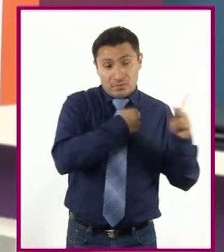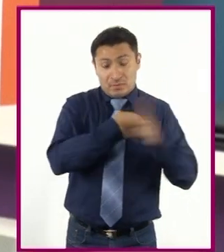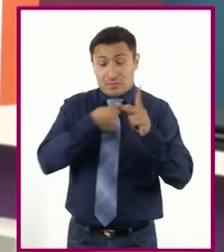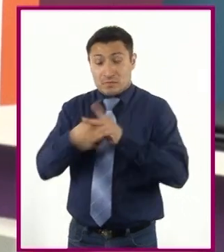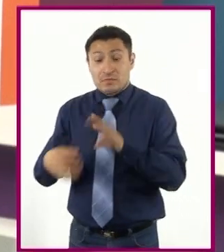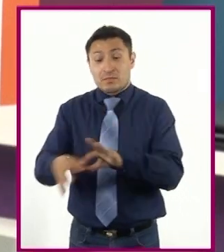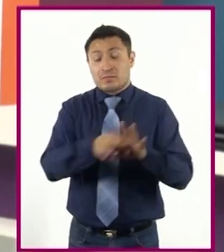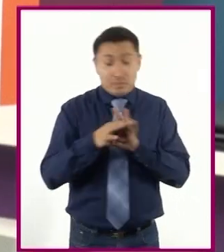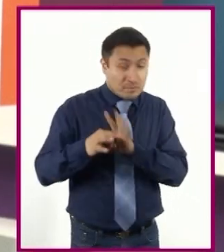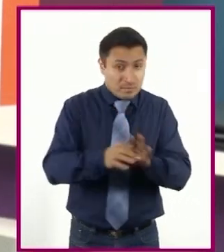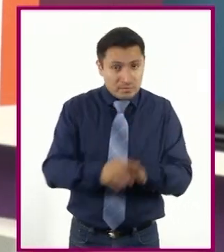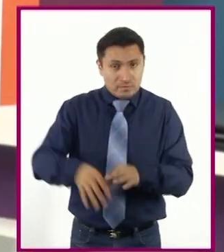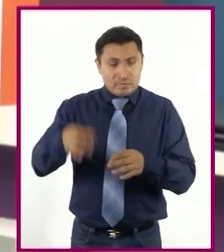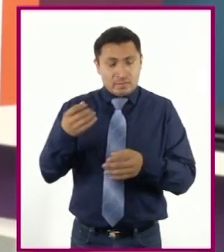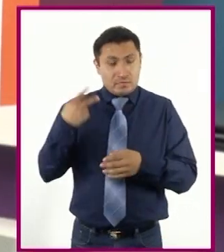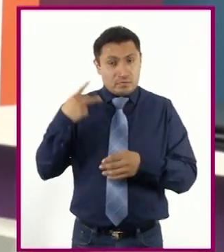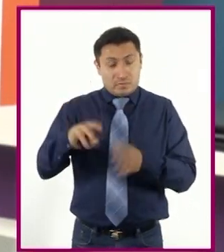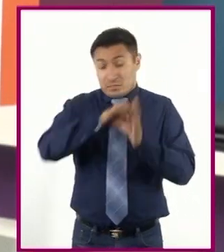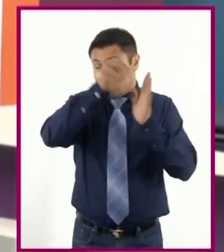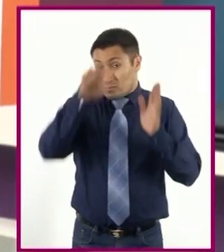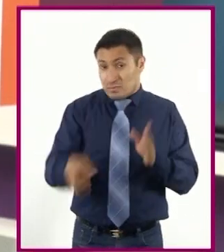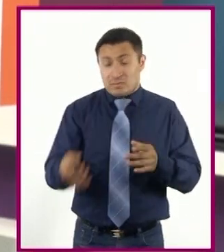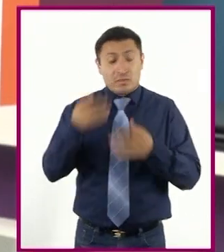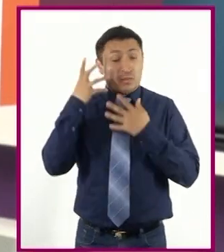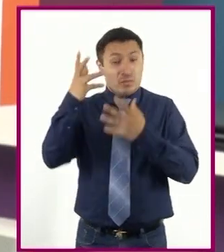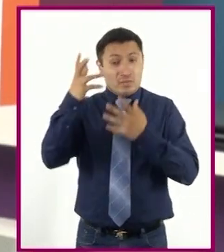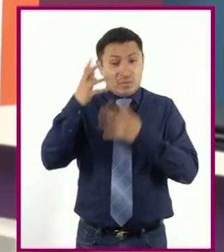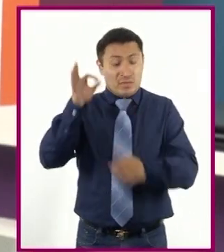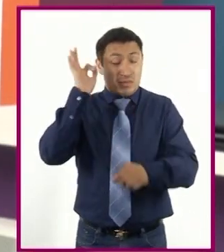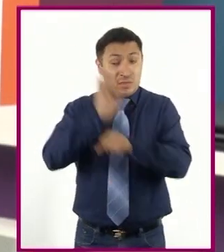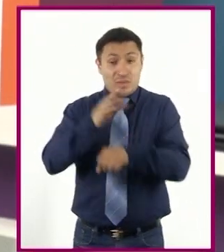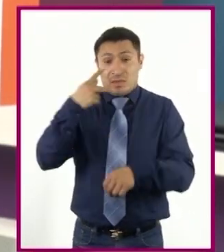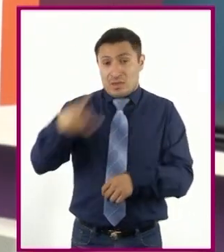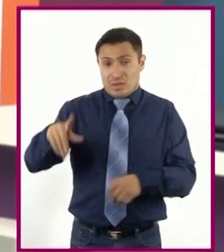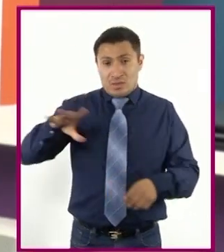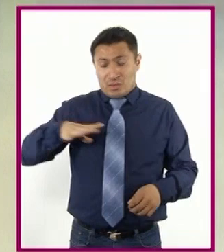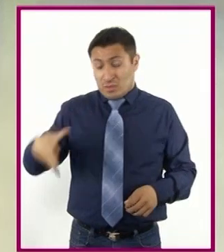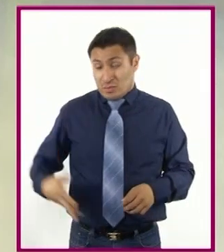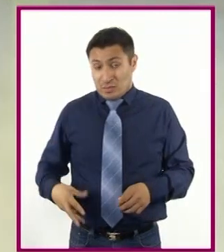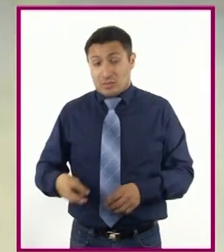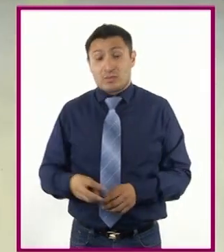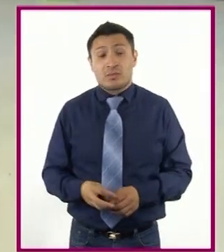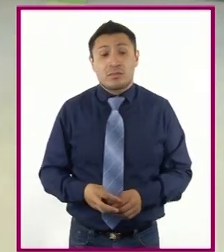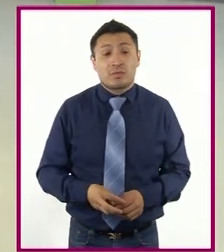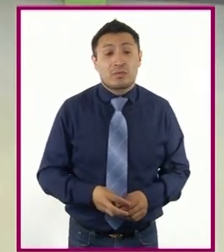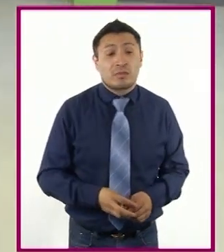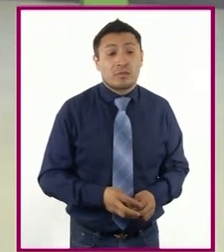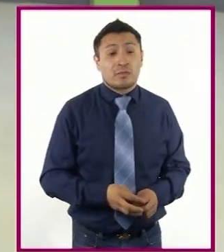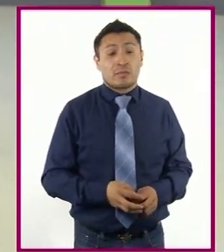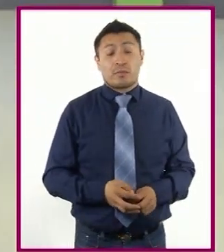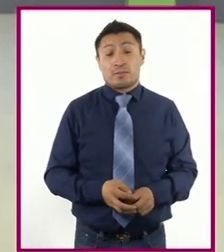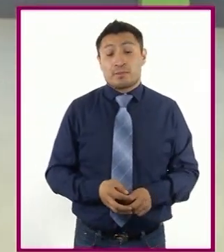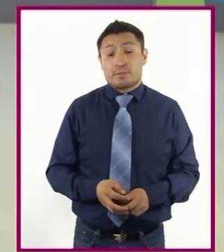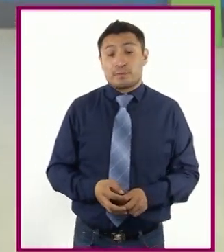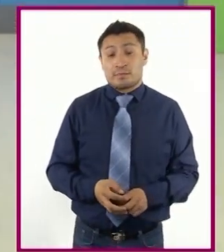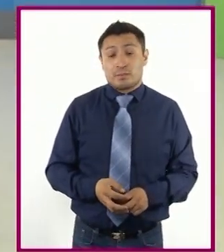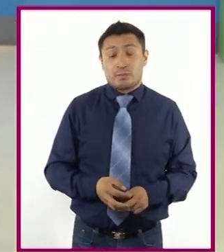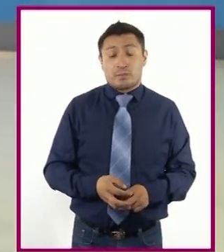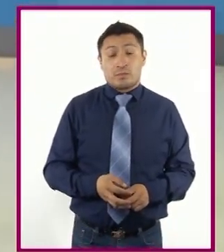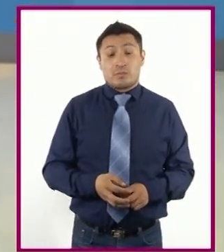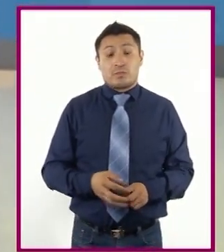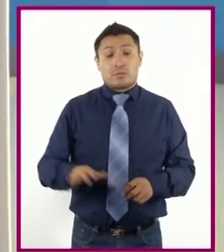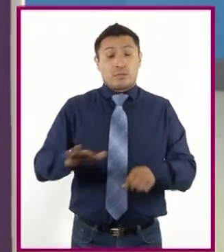latinoamericanos e infundirles con el ejemplo el deseo de defender su soberanía. Debido a que los